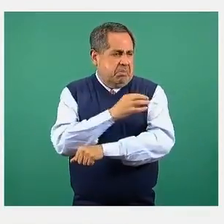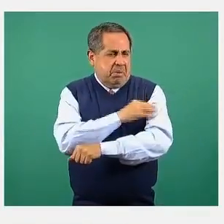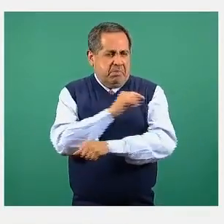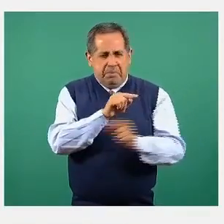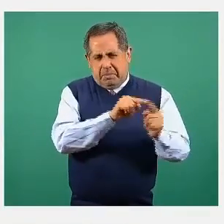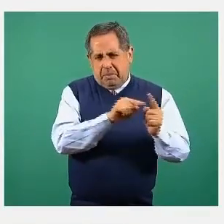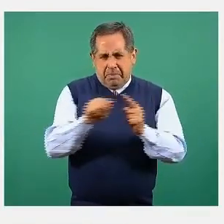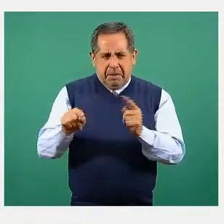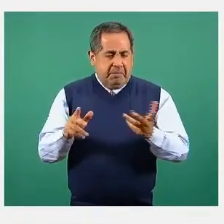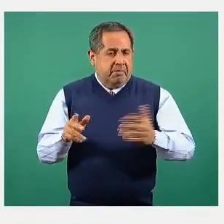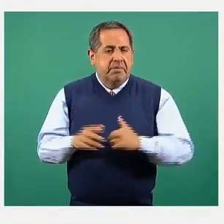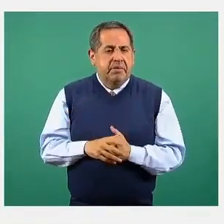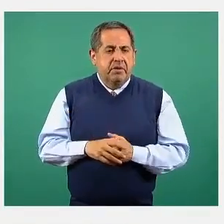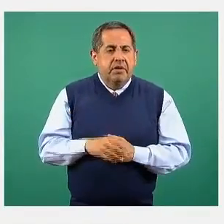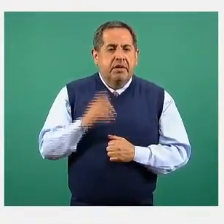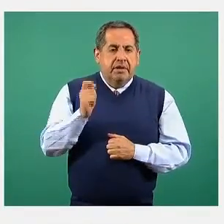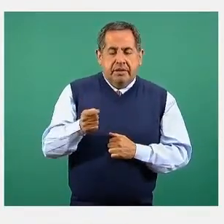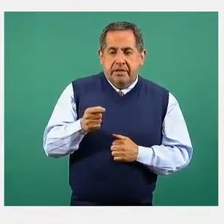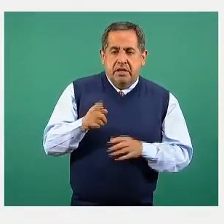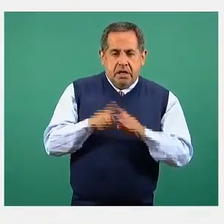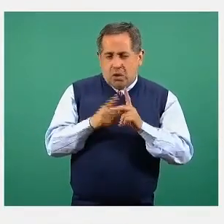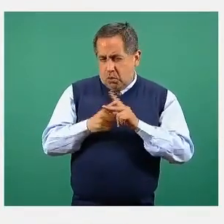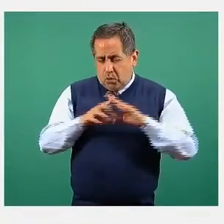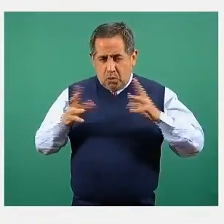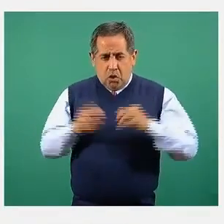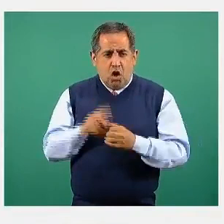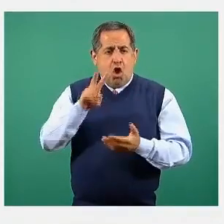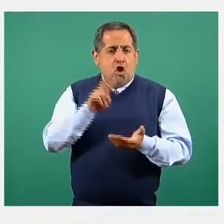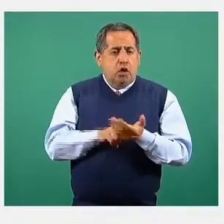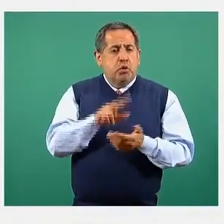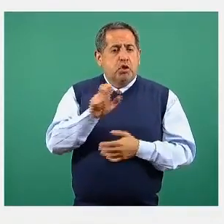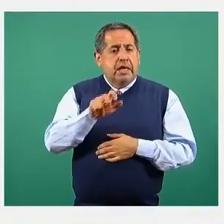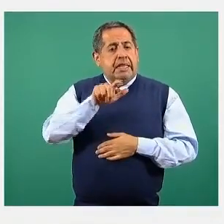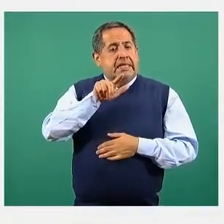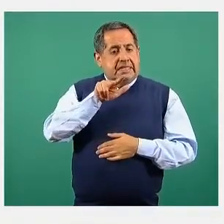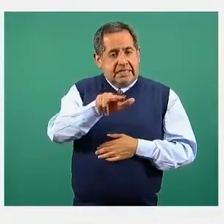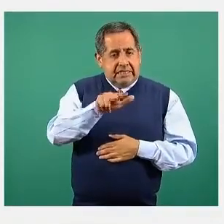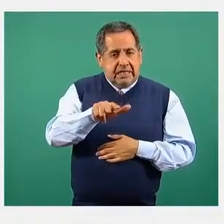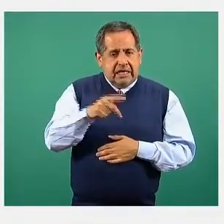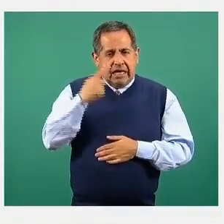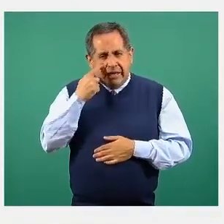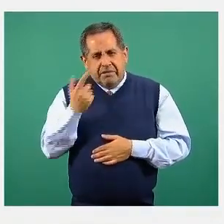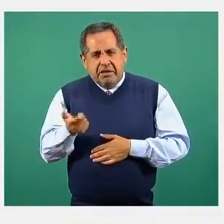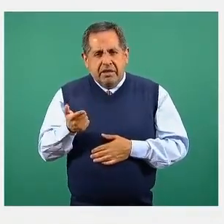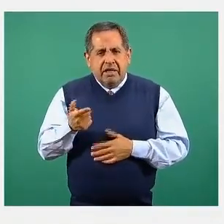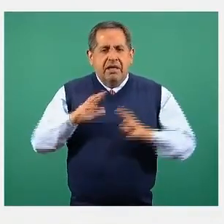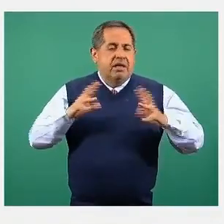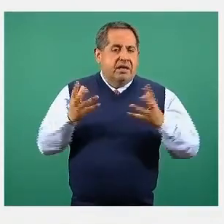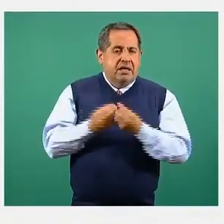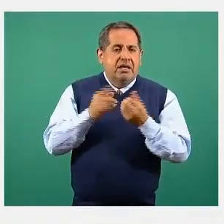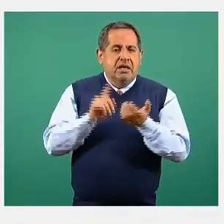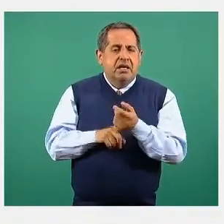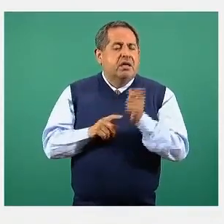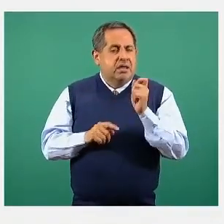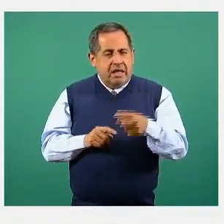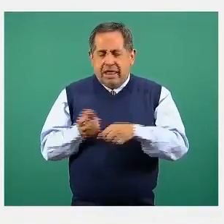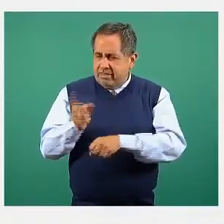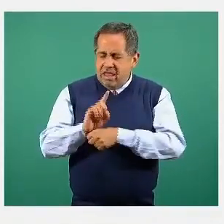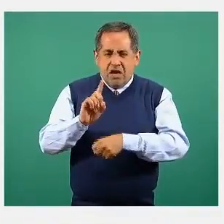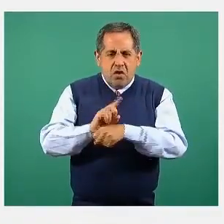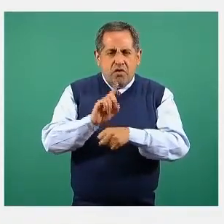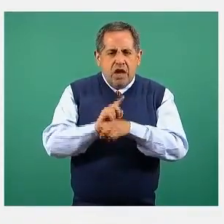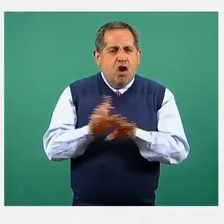las dosis aplicadas. Hasta el momento contabilizamos 2.817 y queda muy claro que este número, como lo actualizamos todos los